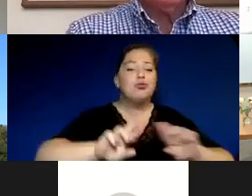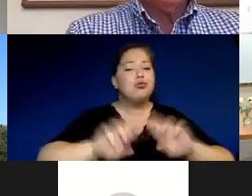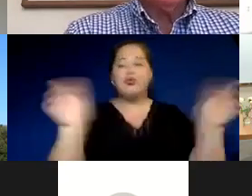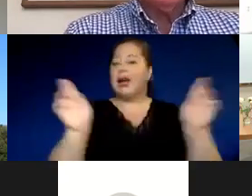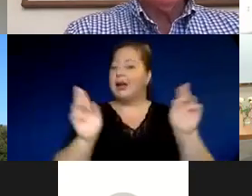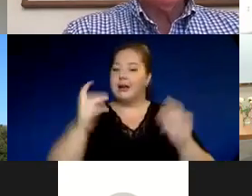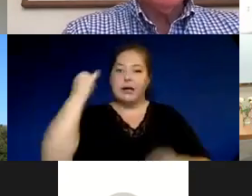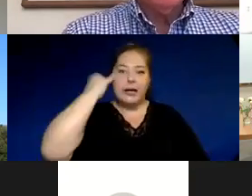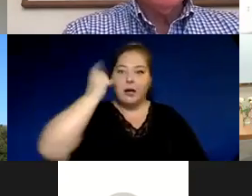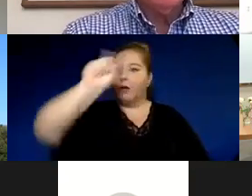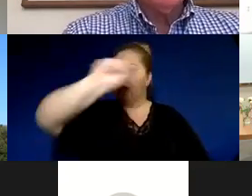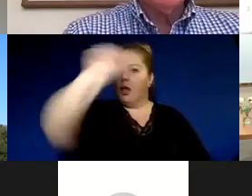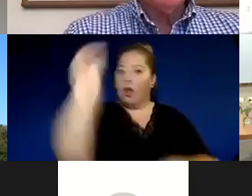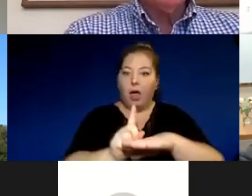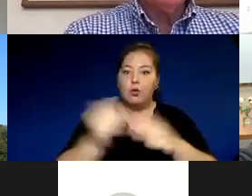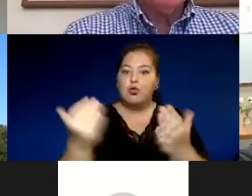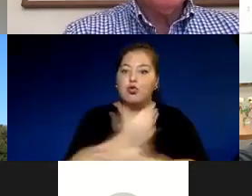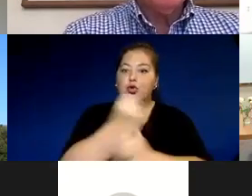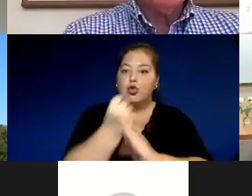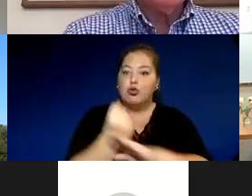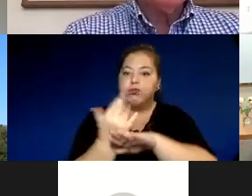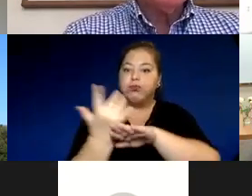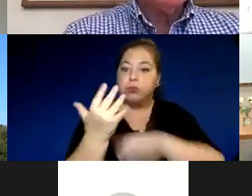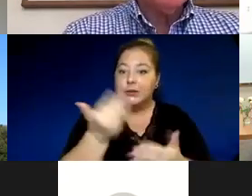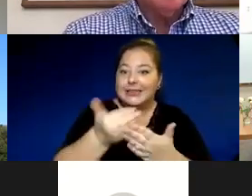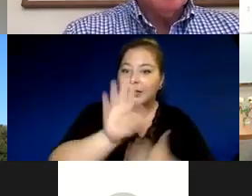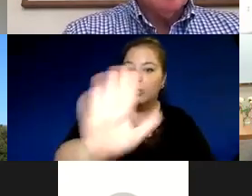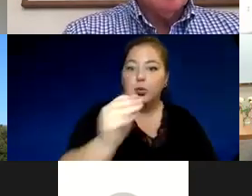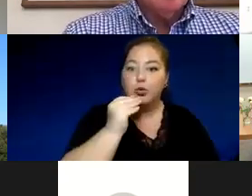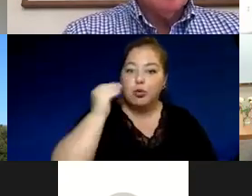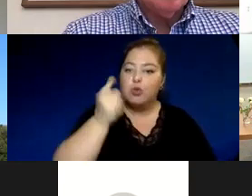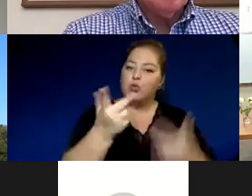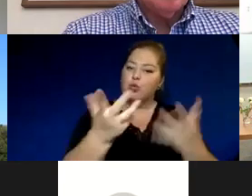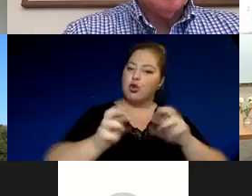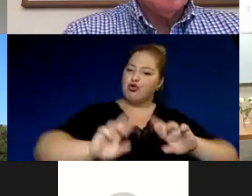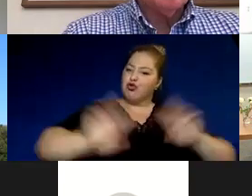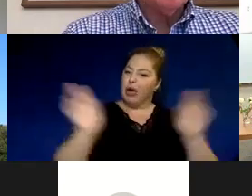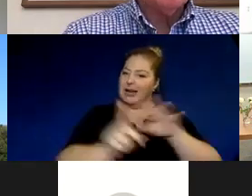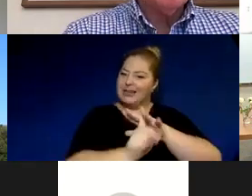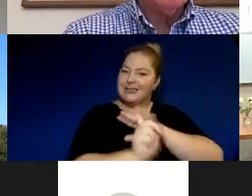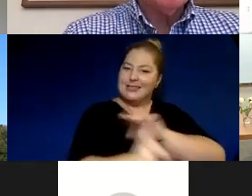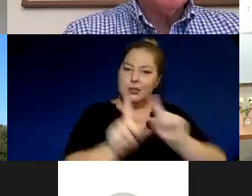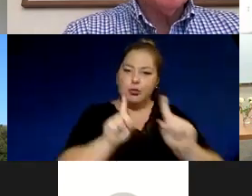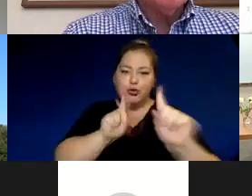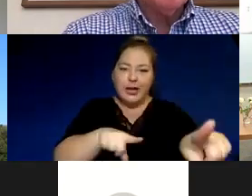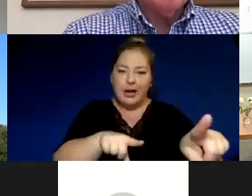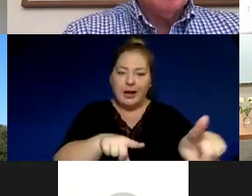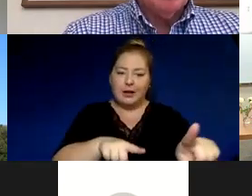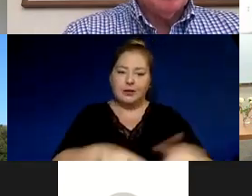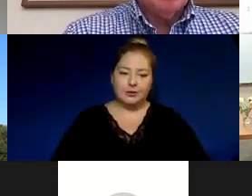para, y claro, deseando que no haya incendios nuevos en esa área. Gracias,